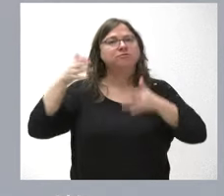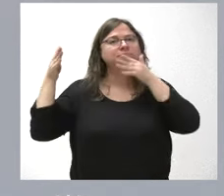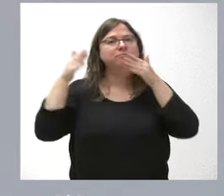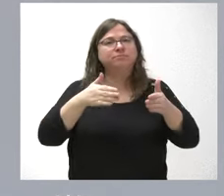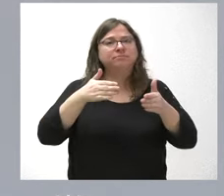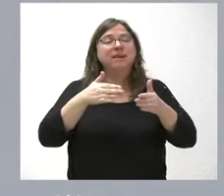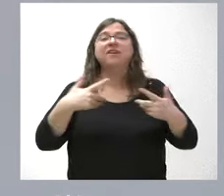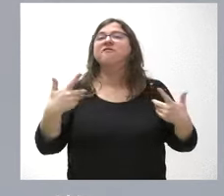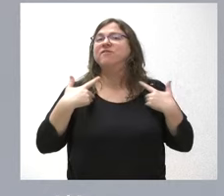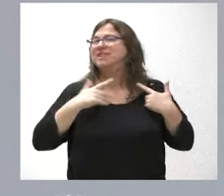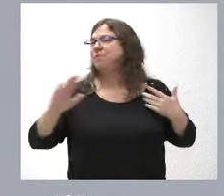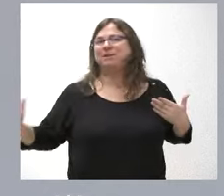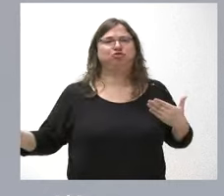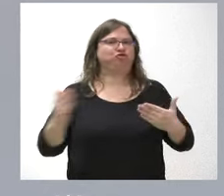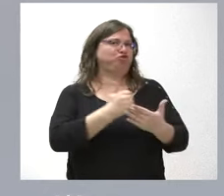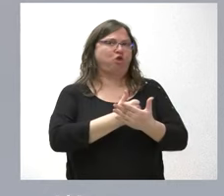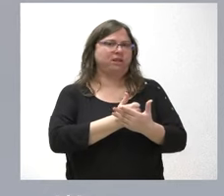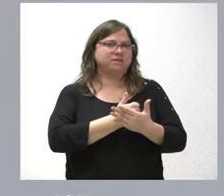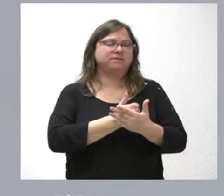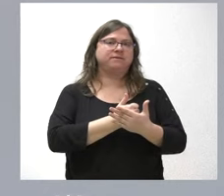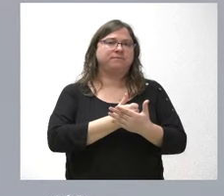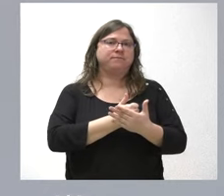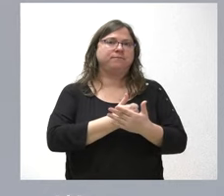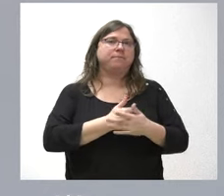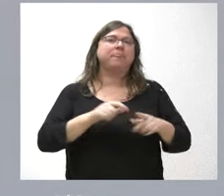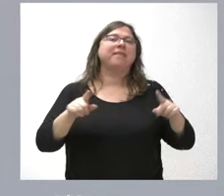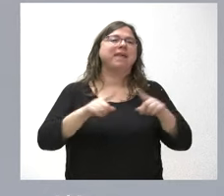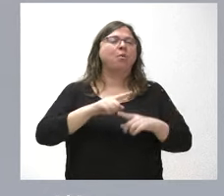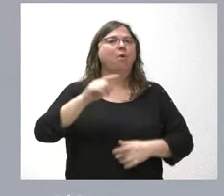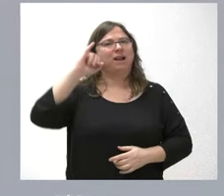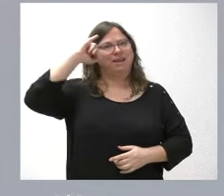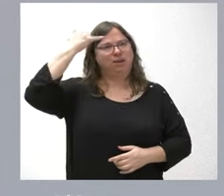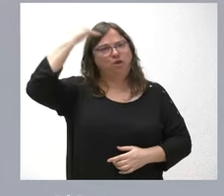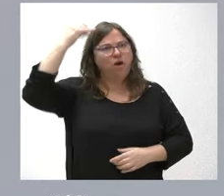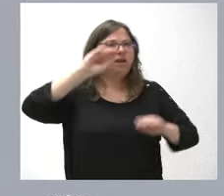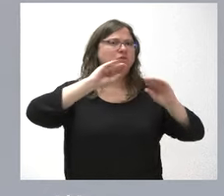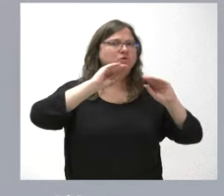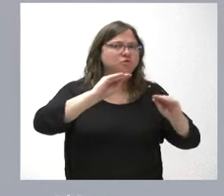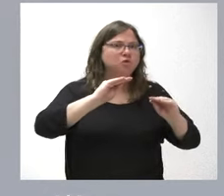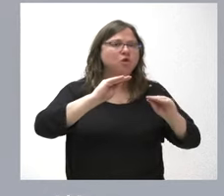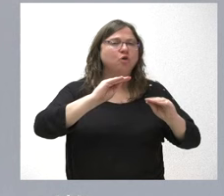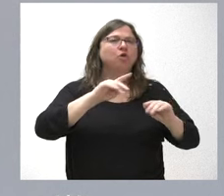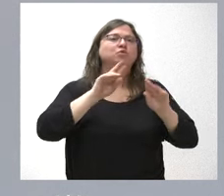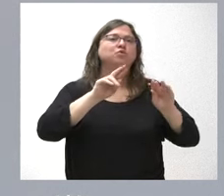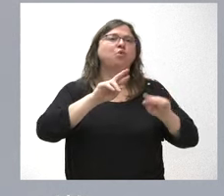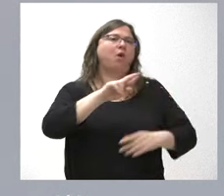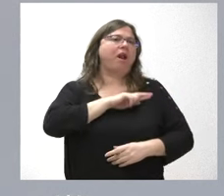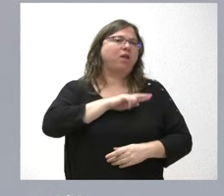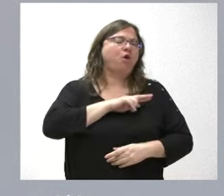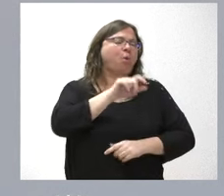las víctimas, sin exclusión de su ideología, sin exclusión de sus convicciones